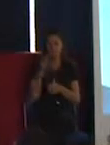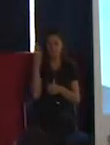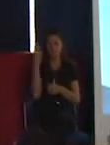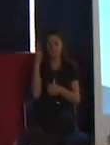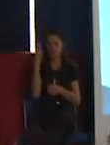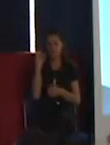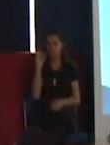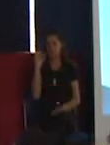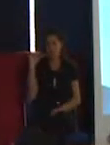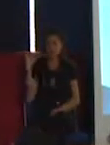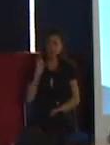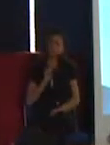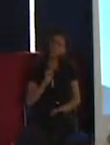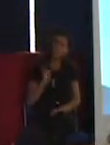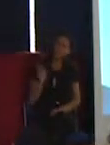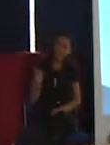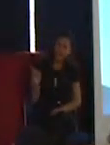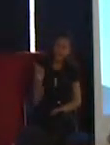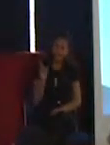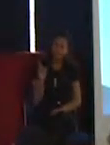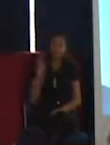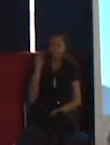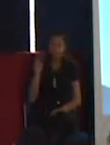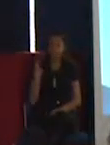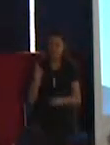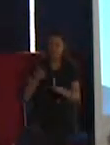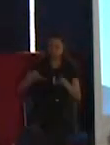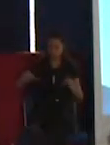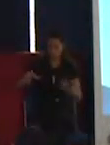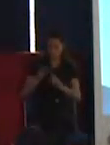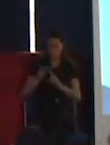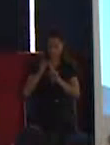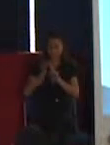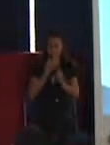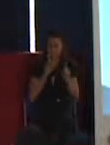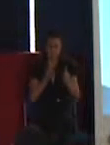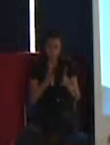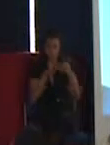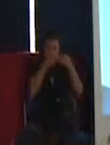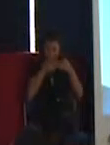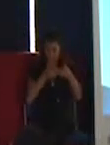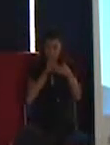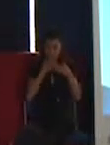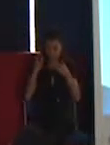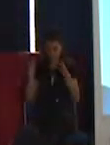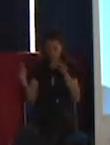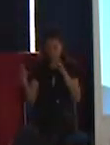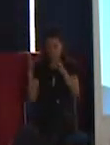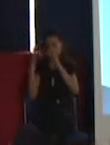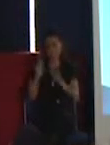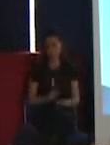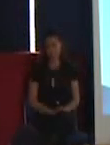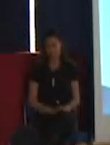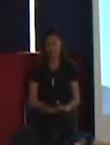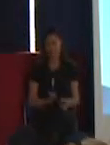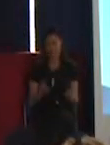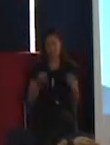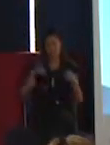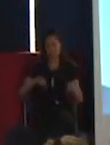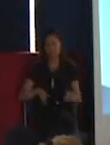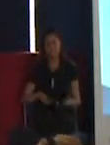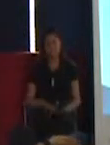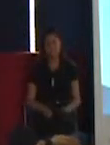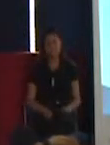tener, ¿sí?, el acceso disponible para personas con discapacidad. También tienen que